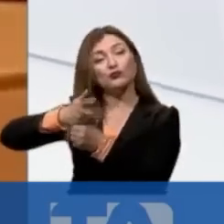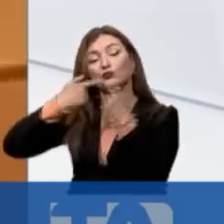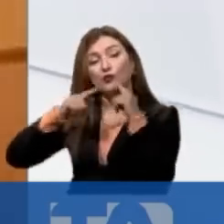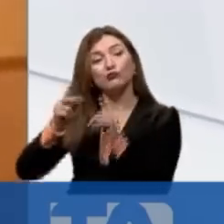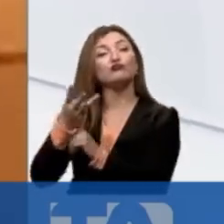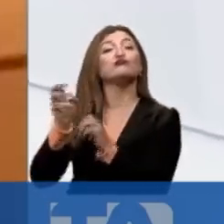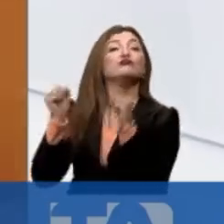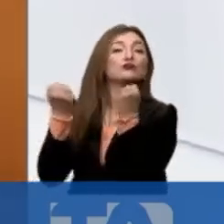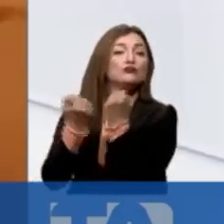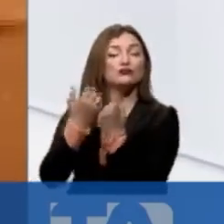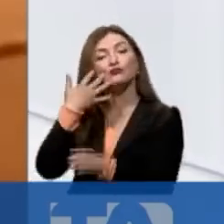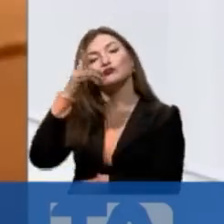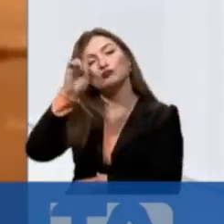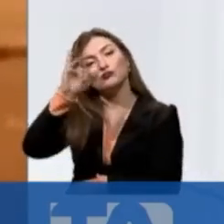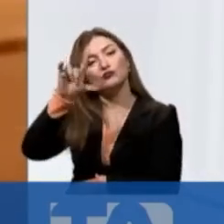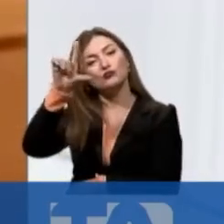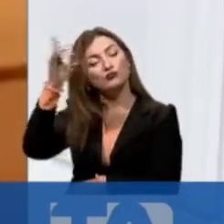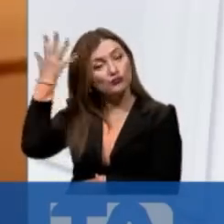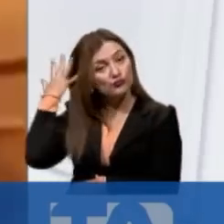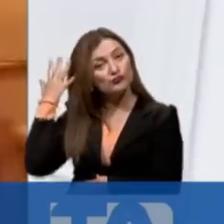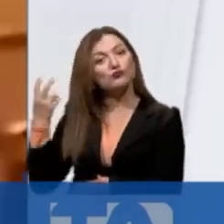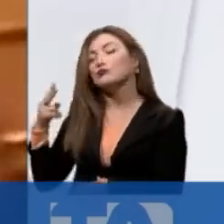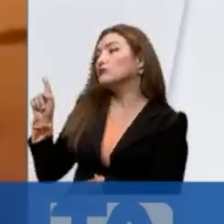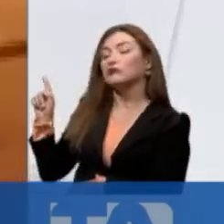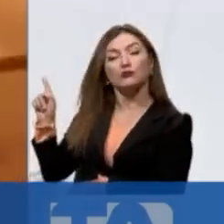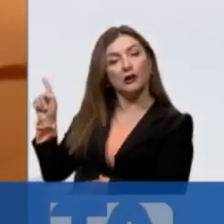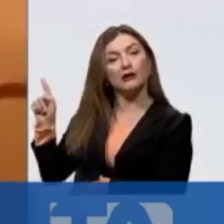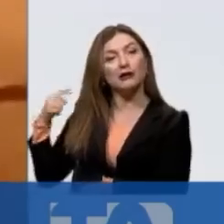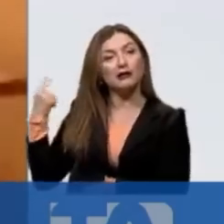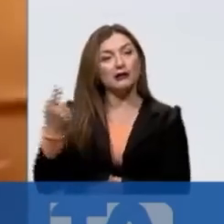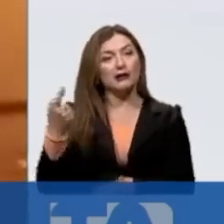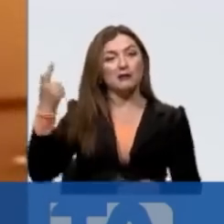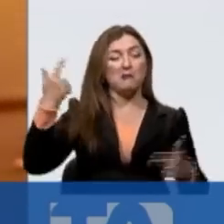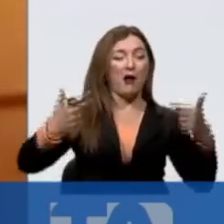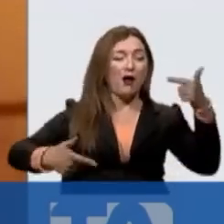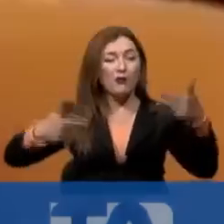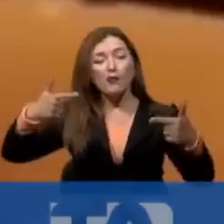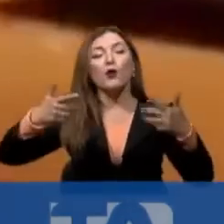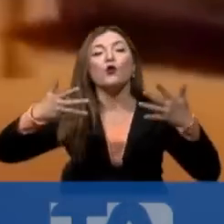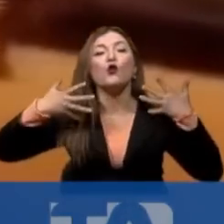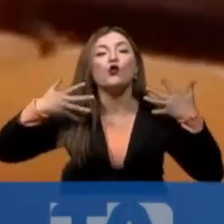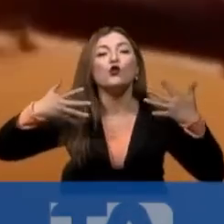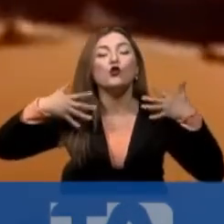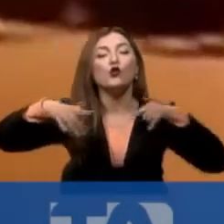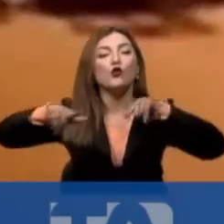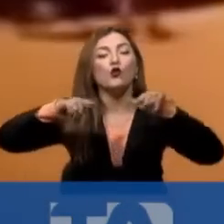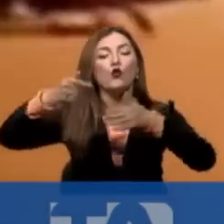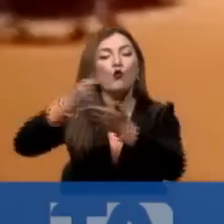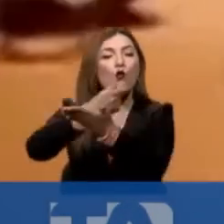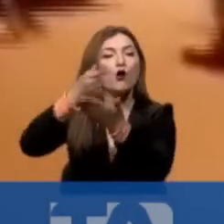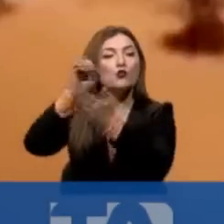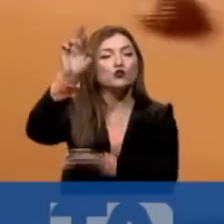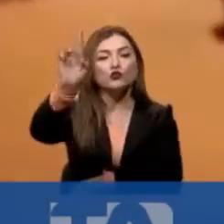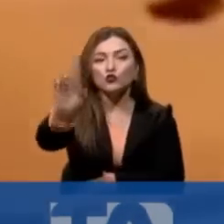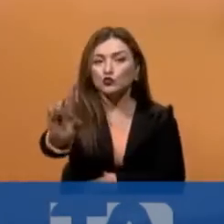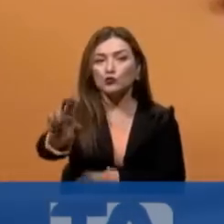redes sociales desde el 1 de julio pasado, en el que se observa que en medio de una balacera registrada en Guayaquil, en el sector Guasmo Sur,